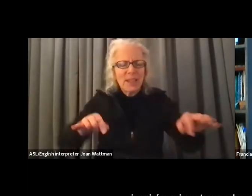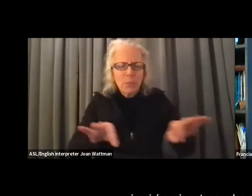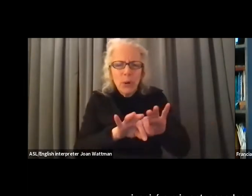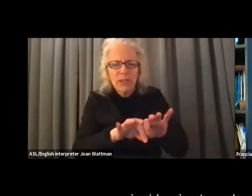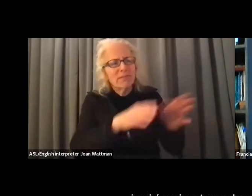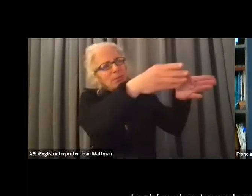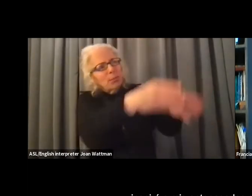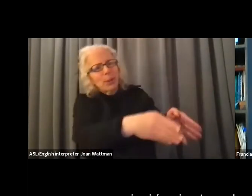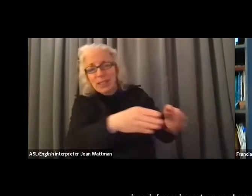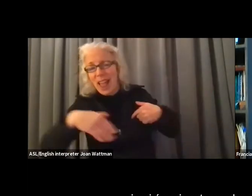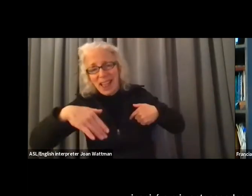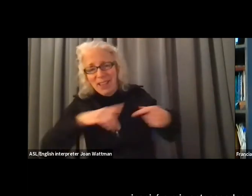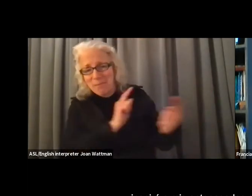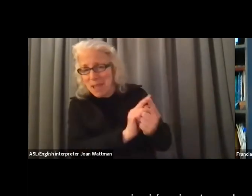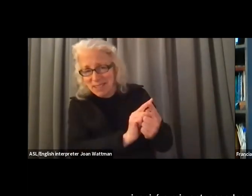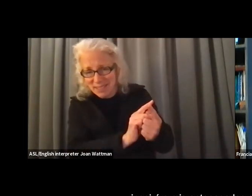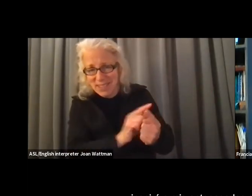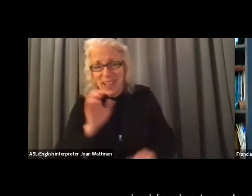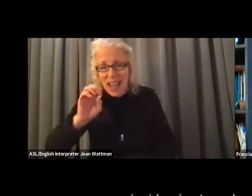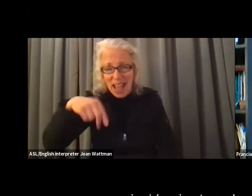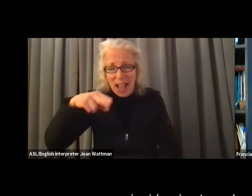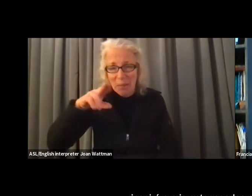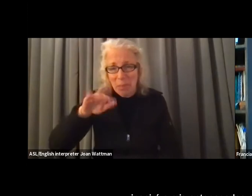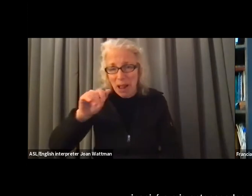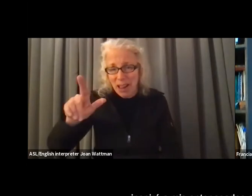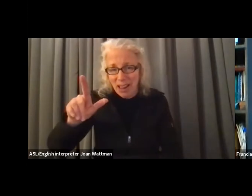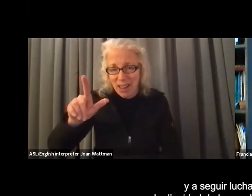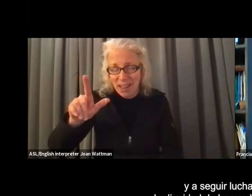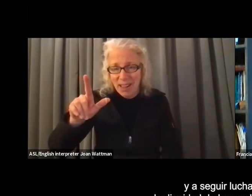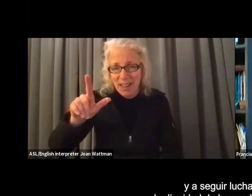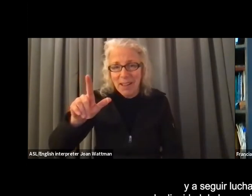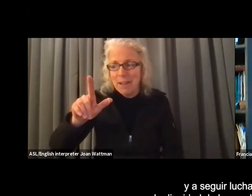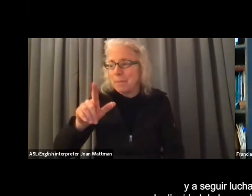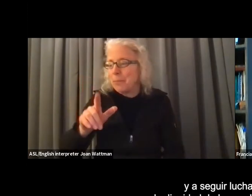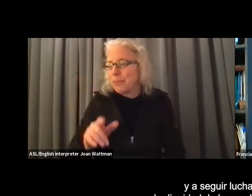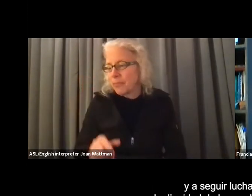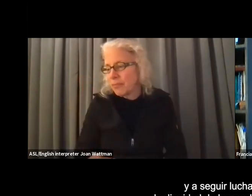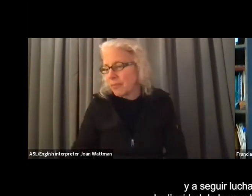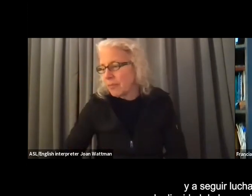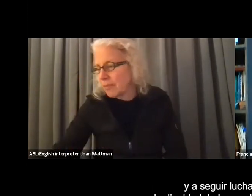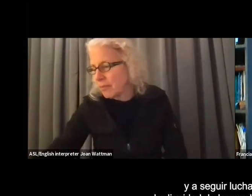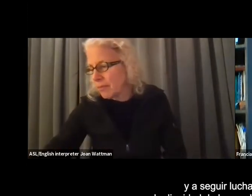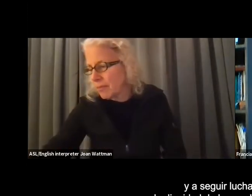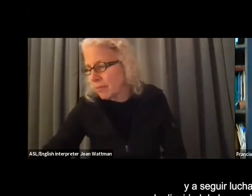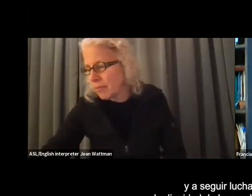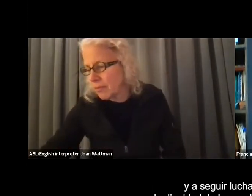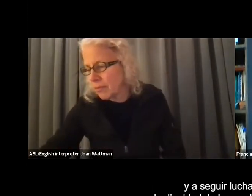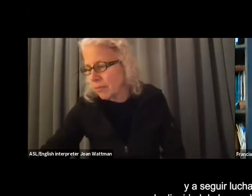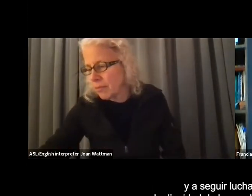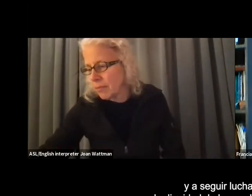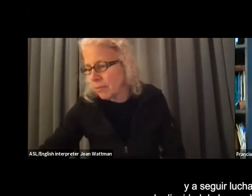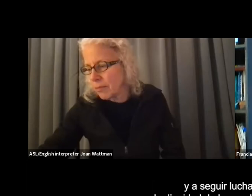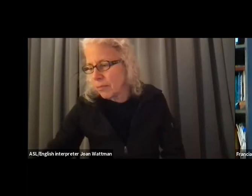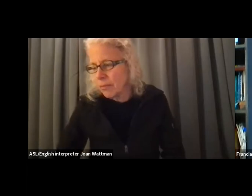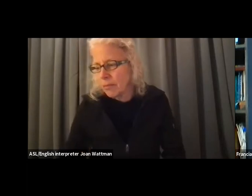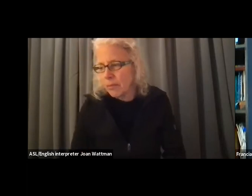a mis ancestros y ancestras a parir la libertad y a seguir luchando por la dignidad de los pueblos en el